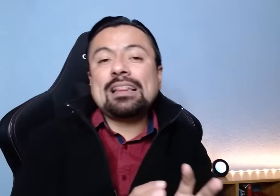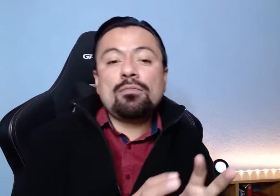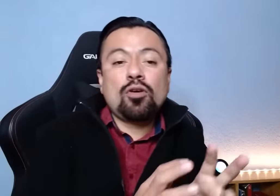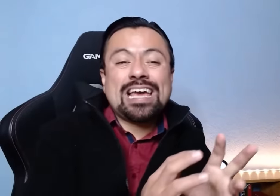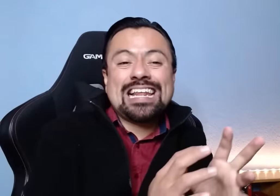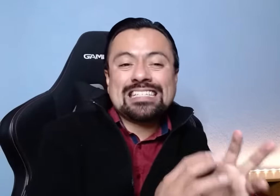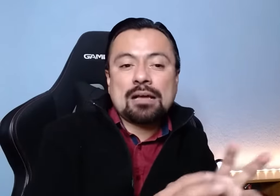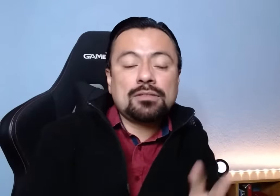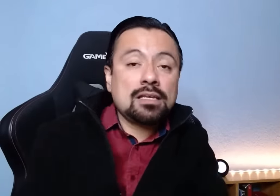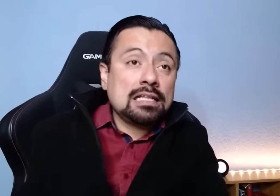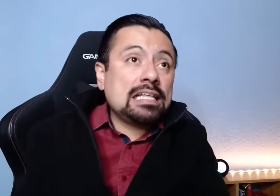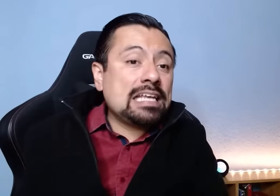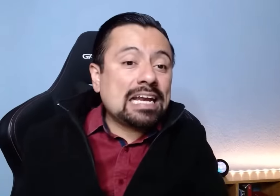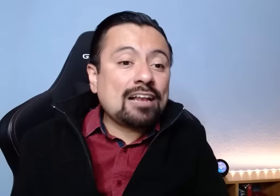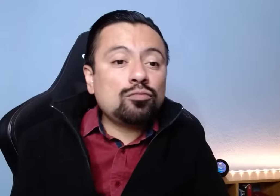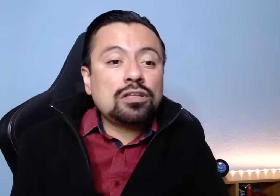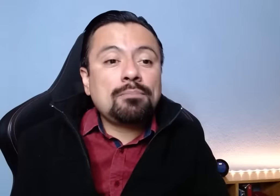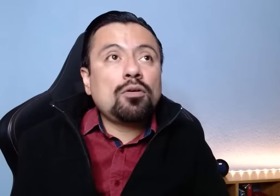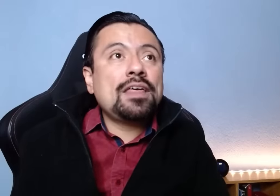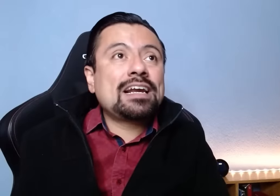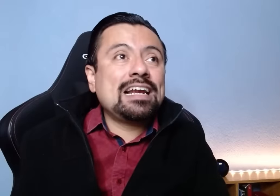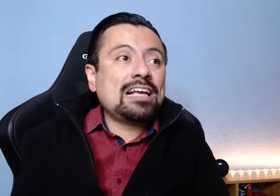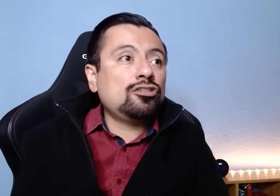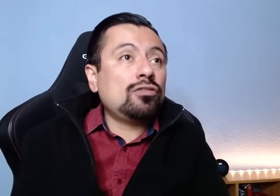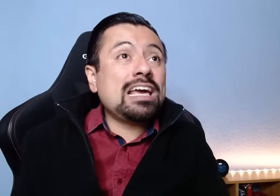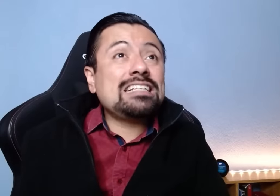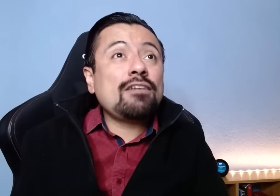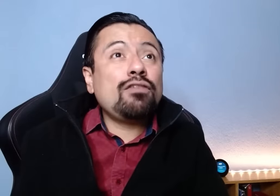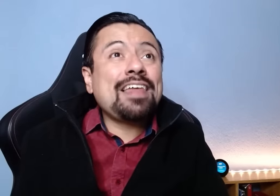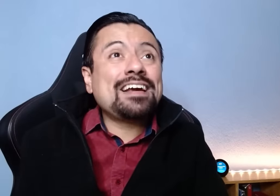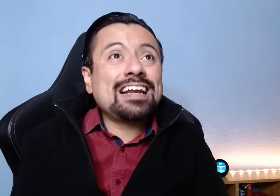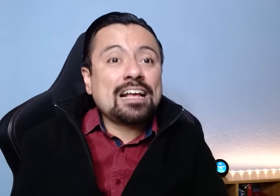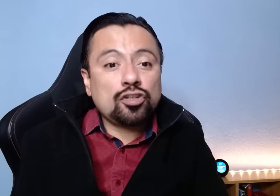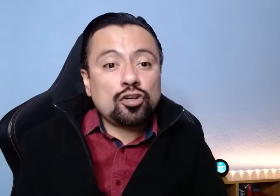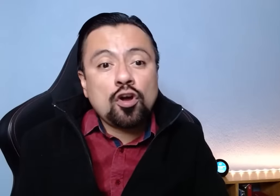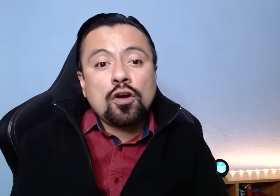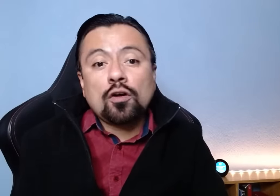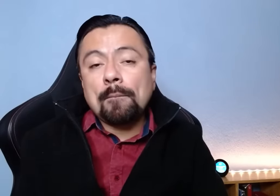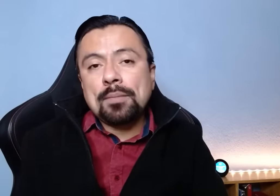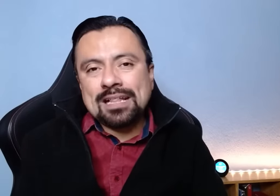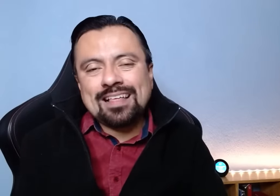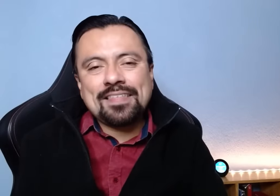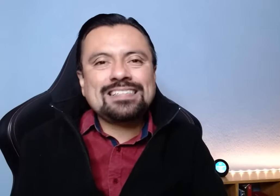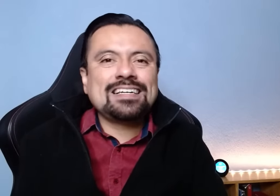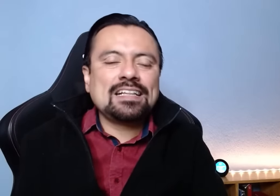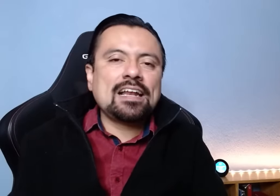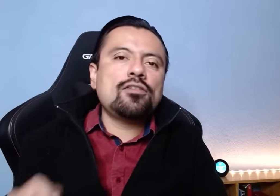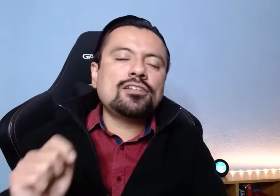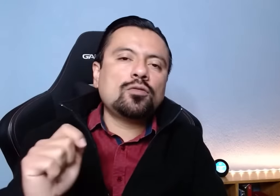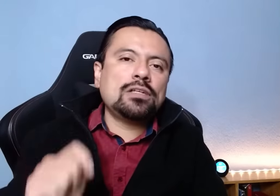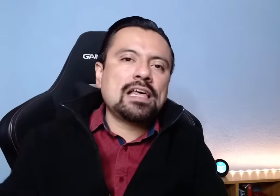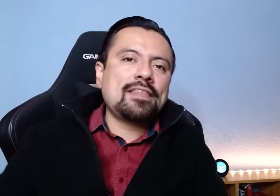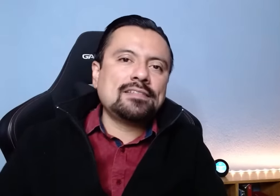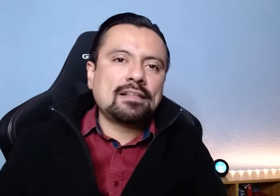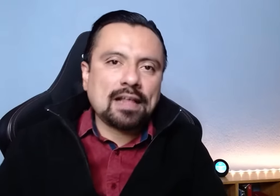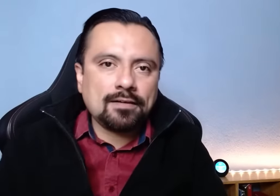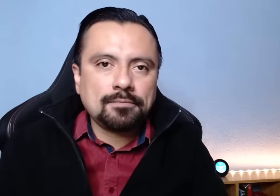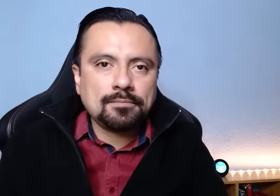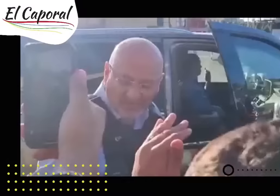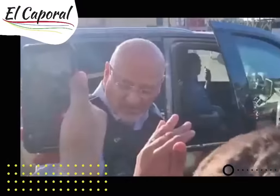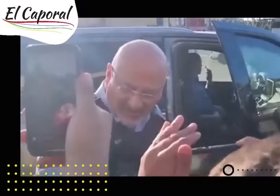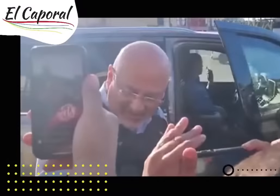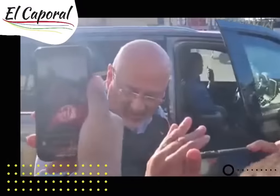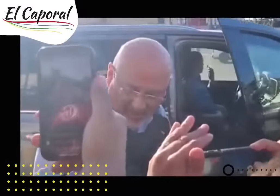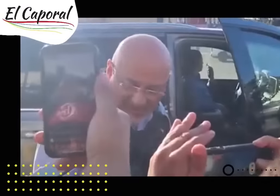el operativo en el Sam's tenían algún tipo de relación. Esta fue la declaración completa del secretario de Seguridad